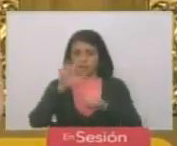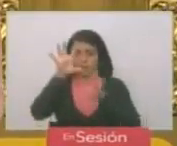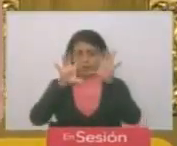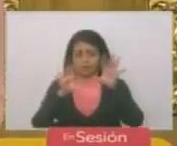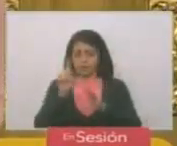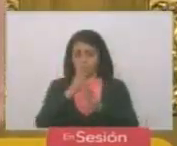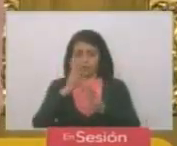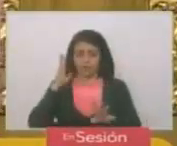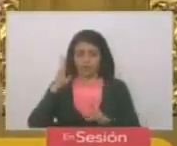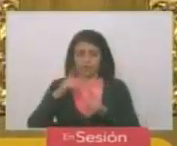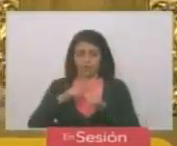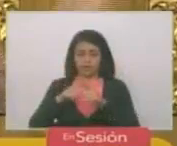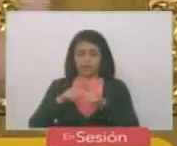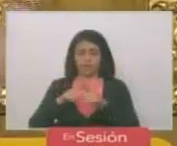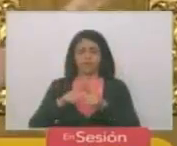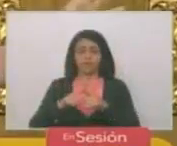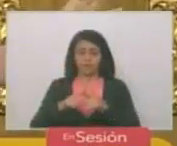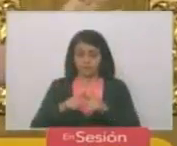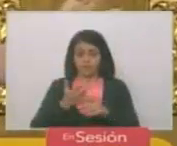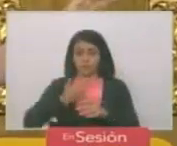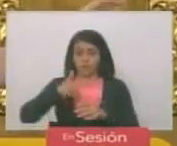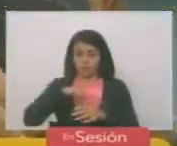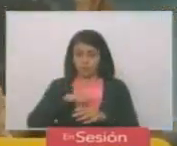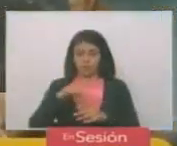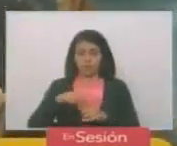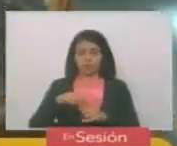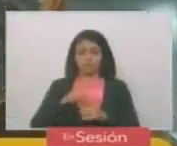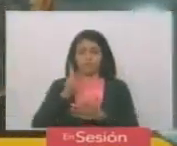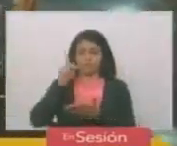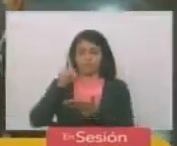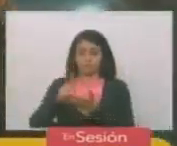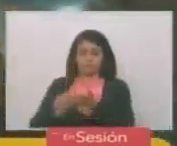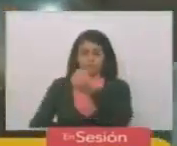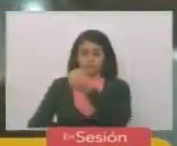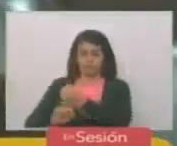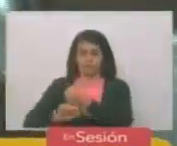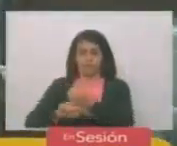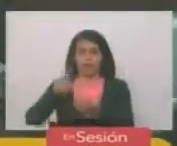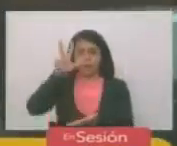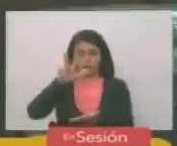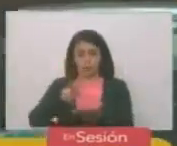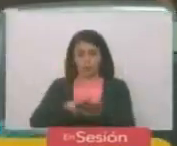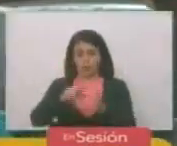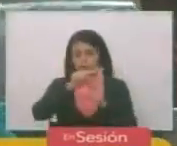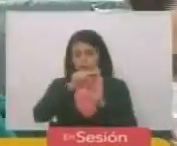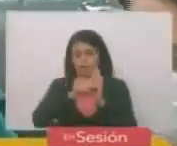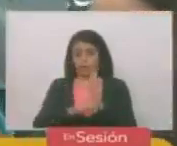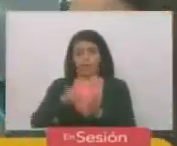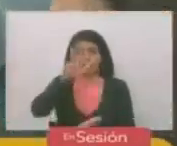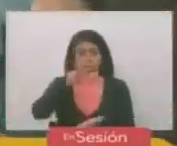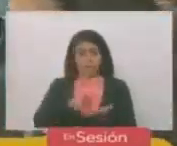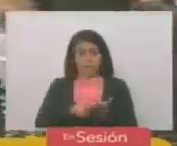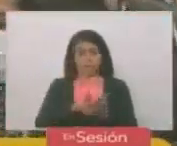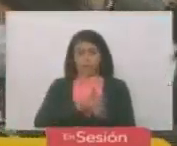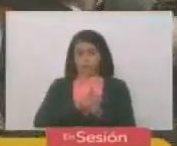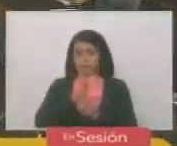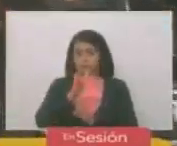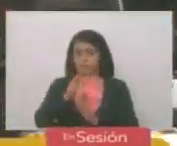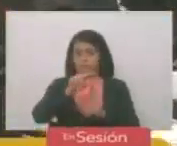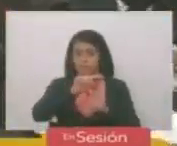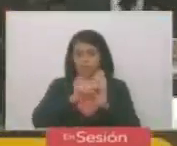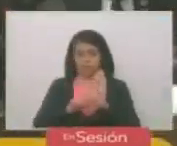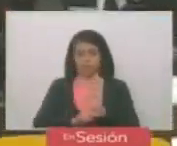No Alineados, el cual fuimos a consolidar, aprobamos los estatutos, aprobamos las líneas,